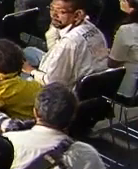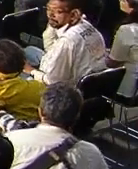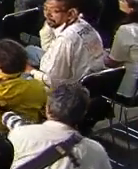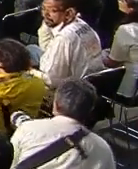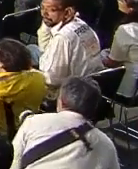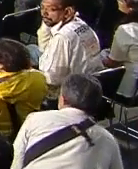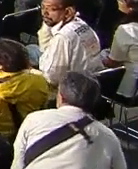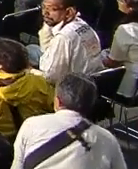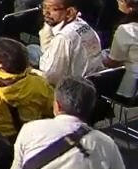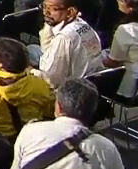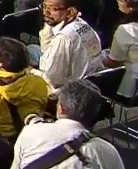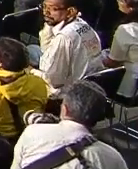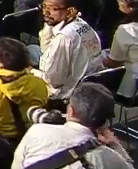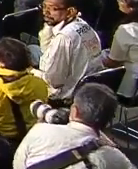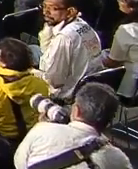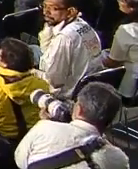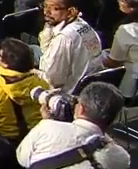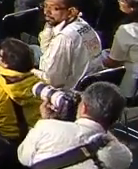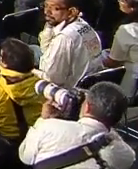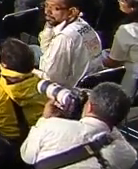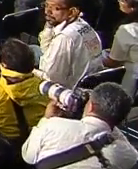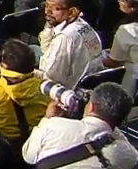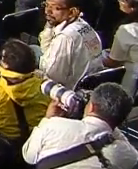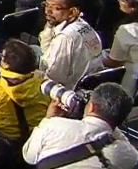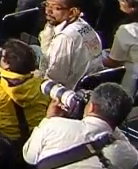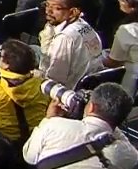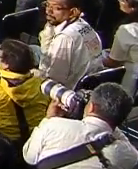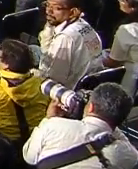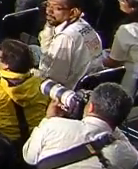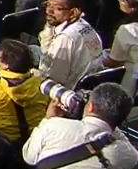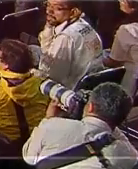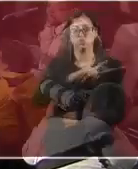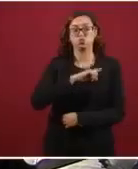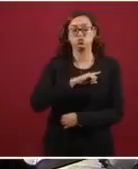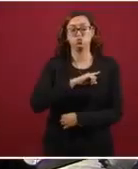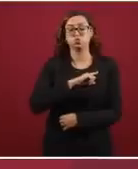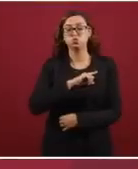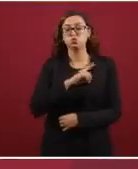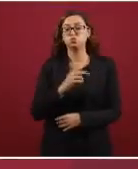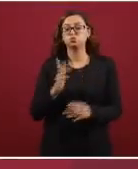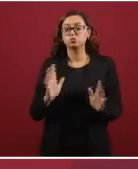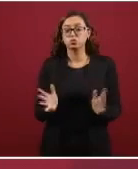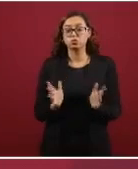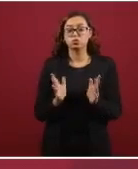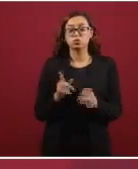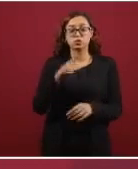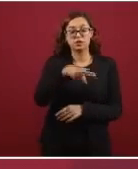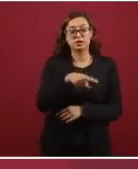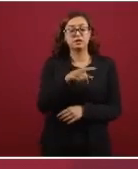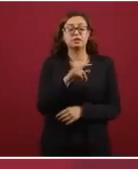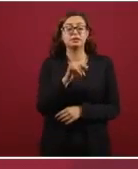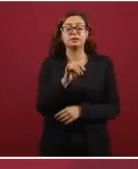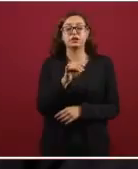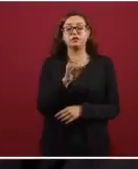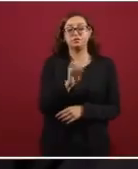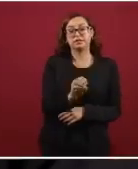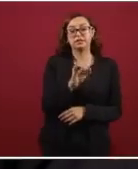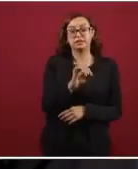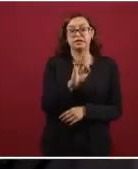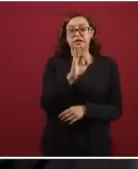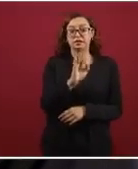otras personas, pero por lo que corresponde a nosotros, en el caso de inteligencia financiera, no